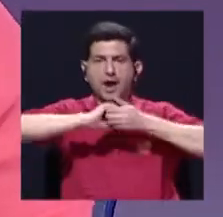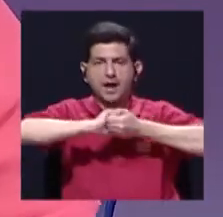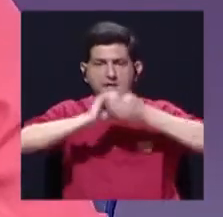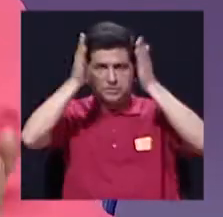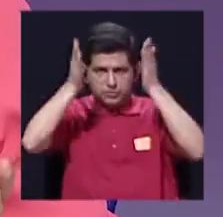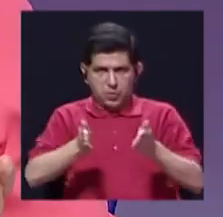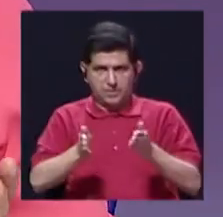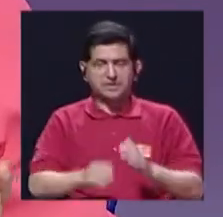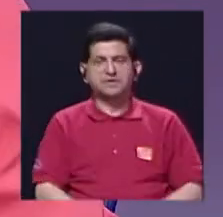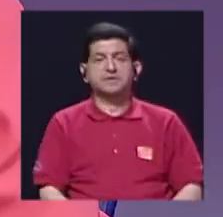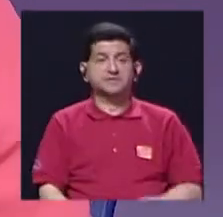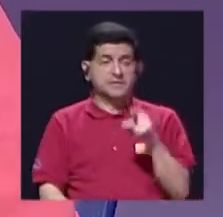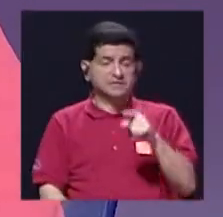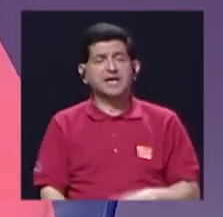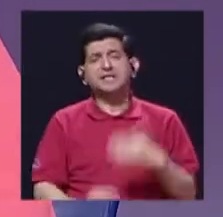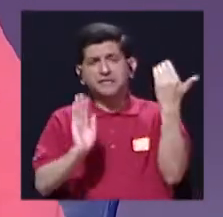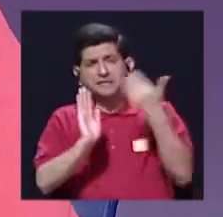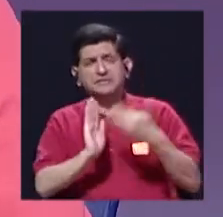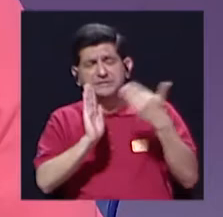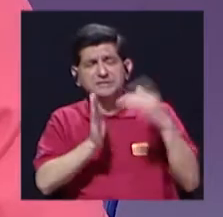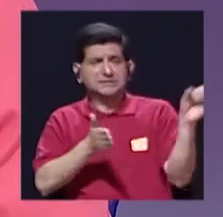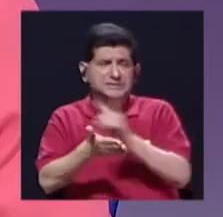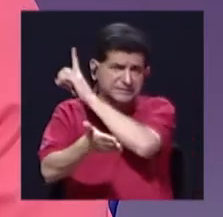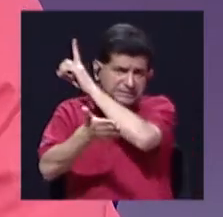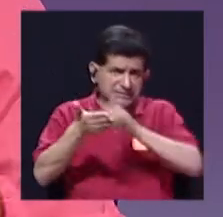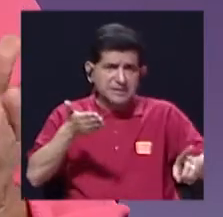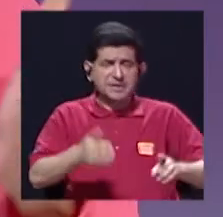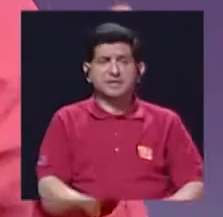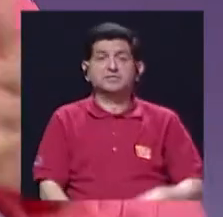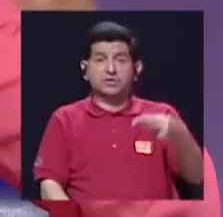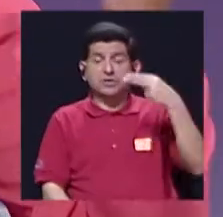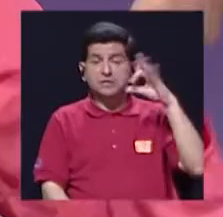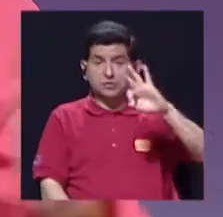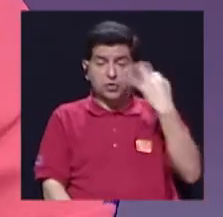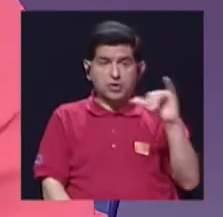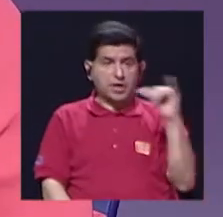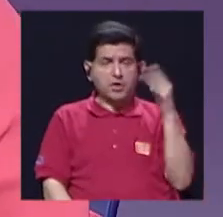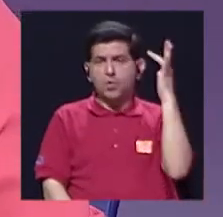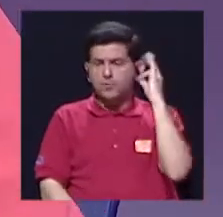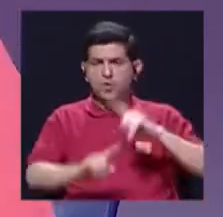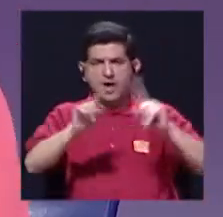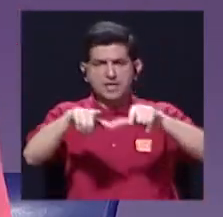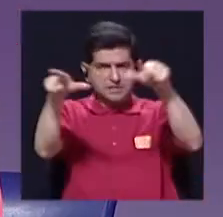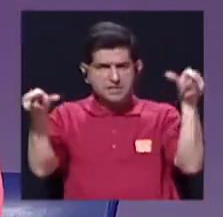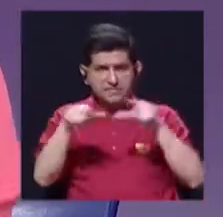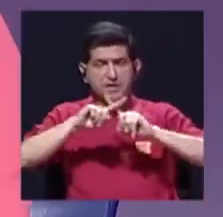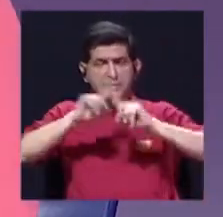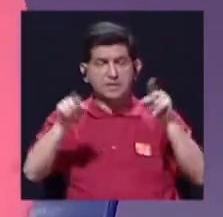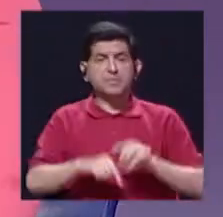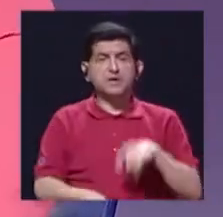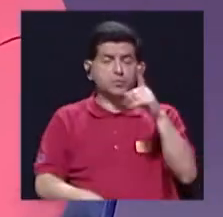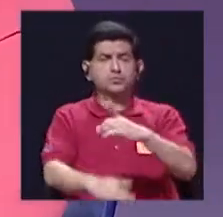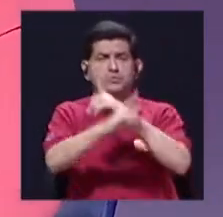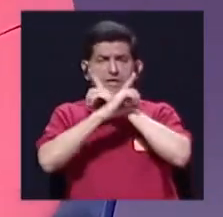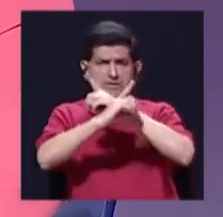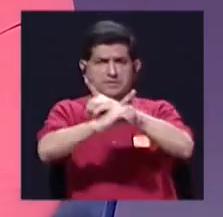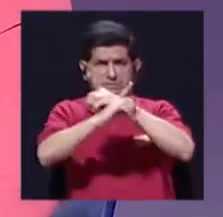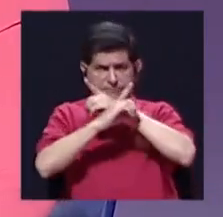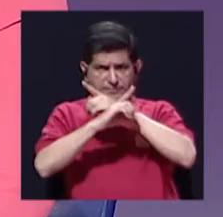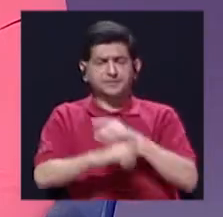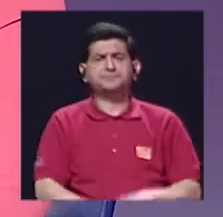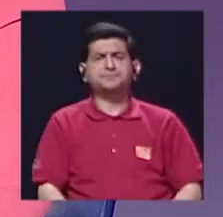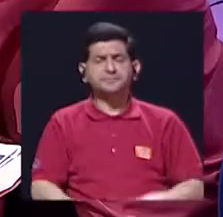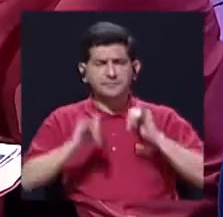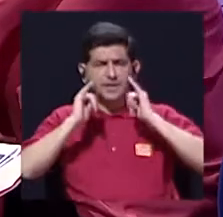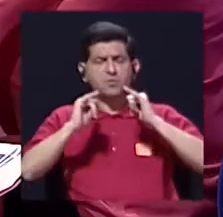cooperativistas están sufriendo discriminación histórica, igual que las mujeres en muchos lados, pero bueno, ustedes están defendiendo